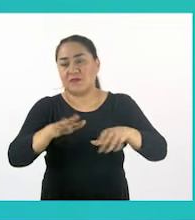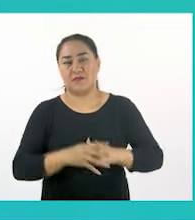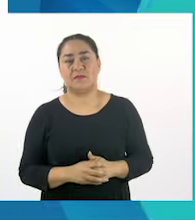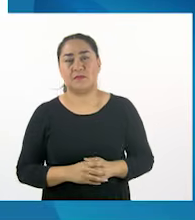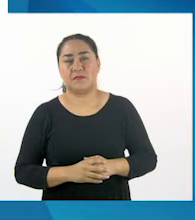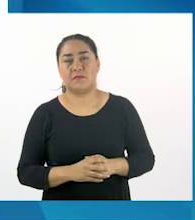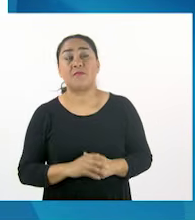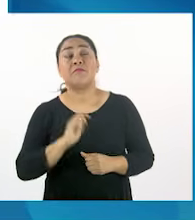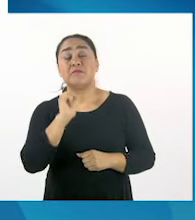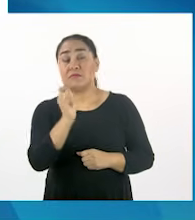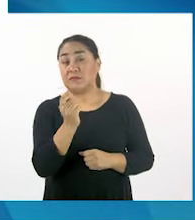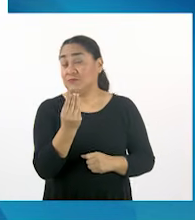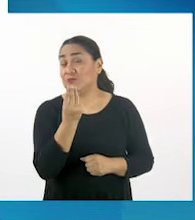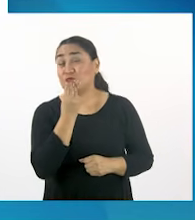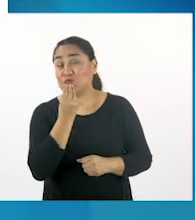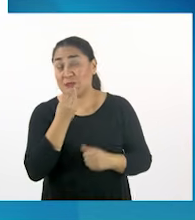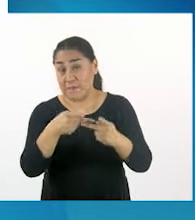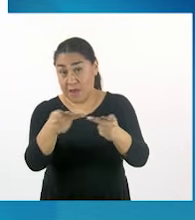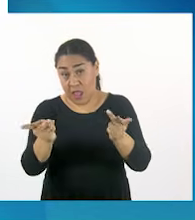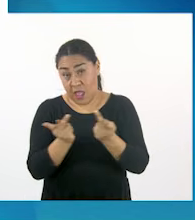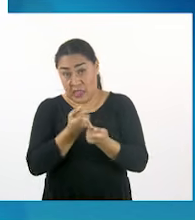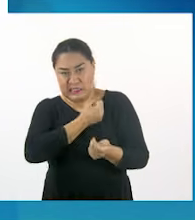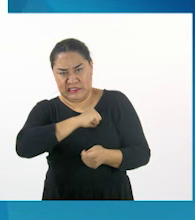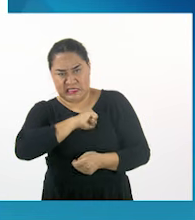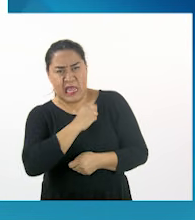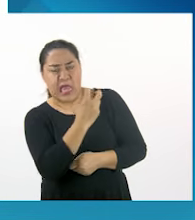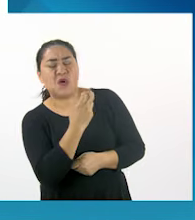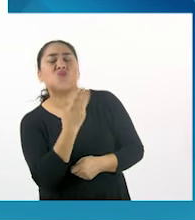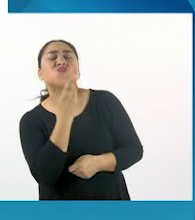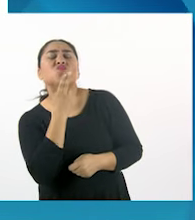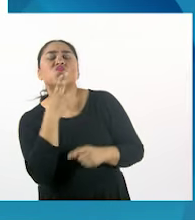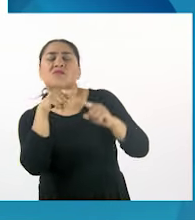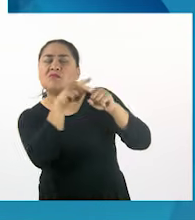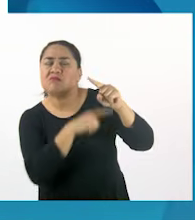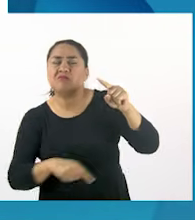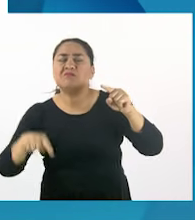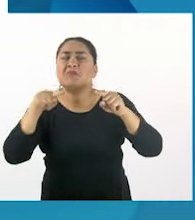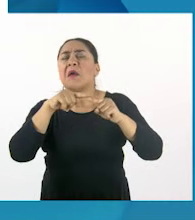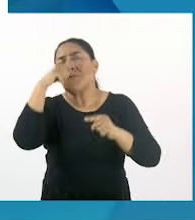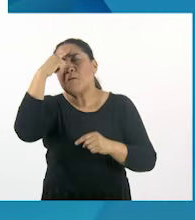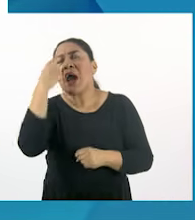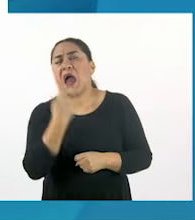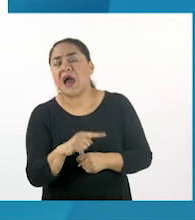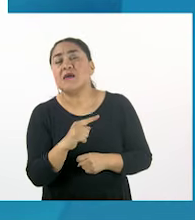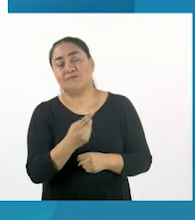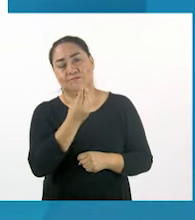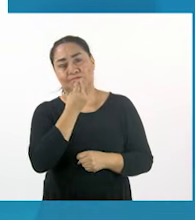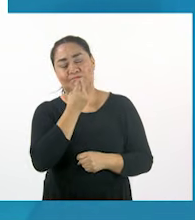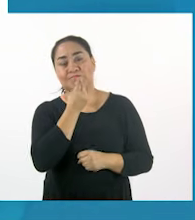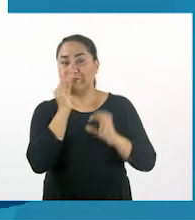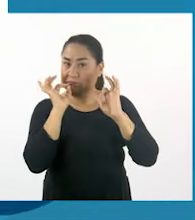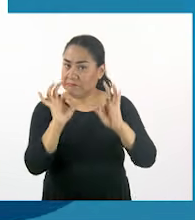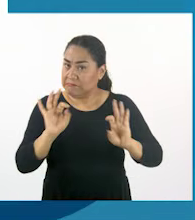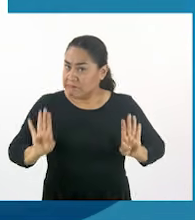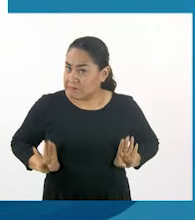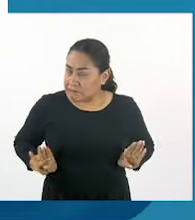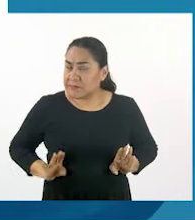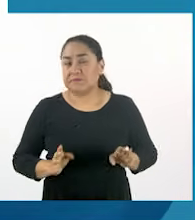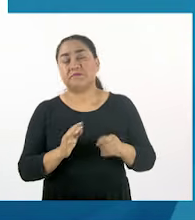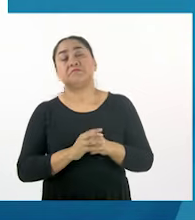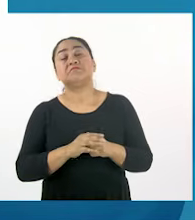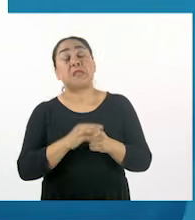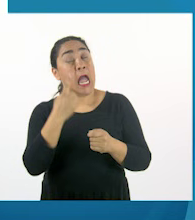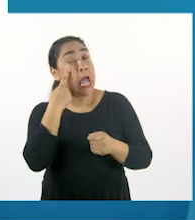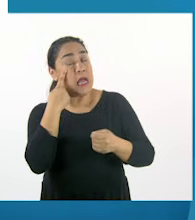El plato del bien comer es una guía para una buena alimentación y se divide en tres